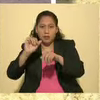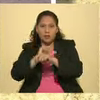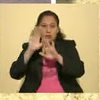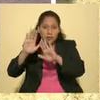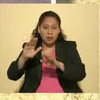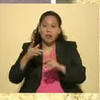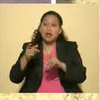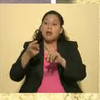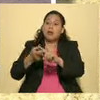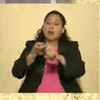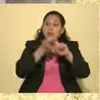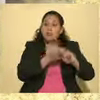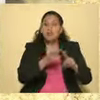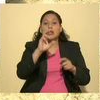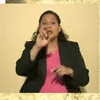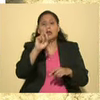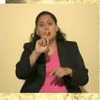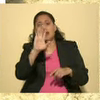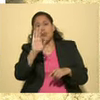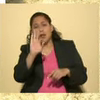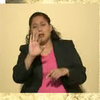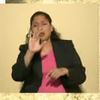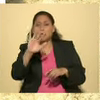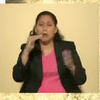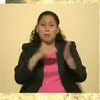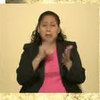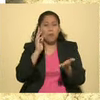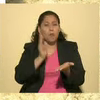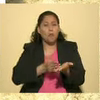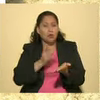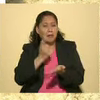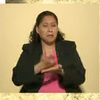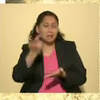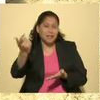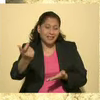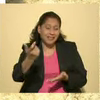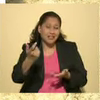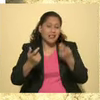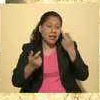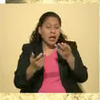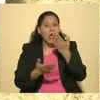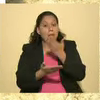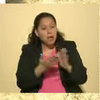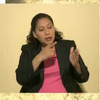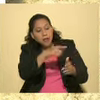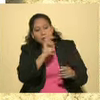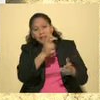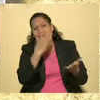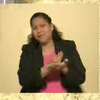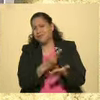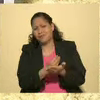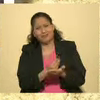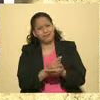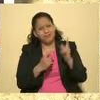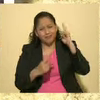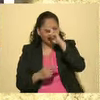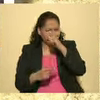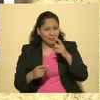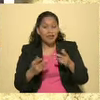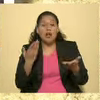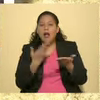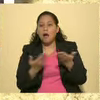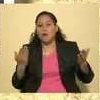a la unidad del corralón tienes que pagar 30, 40 o 50 mil pesos de multa, y sobre eso tenías que arreglar la unidad. Ahora ya no. Ahora, ¿qué es lo que